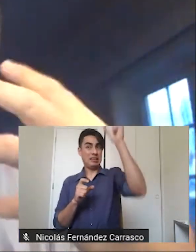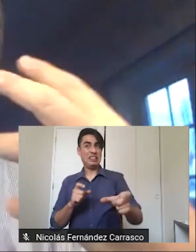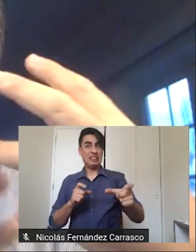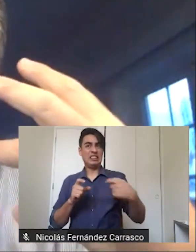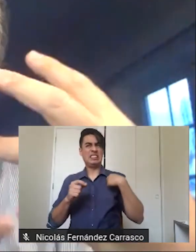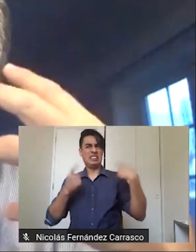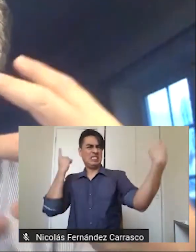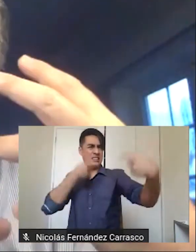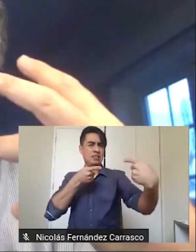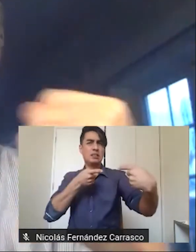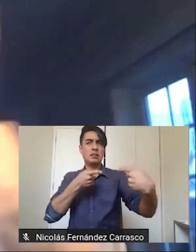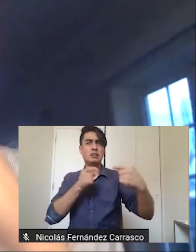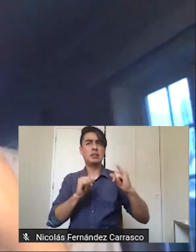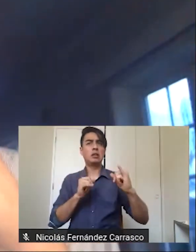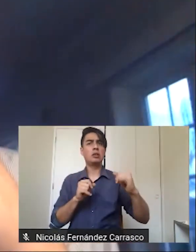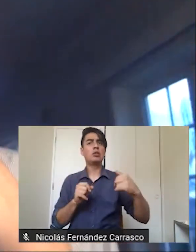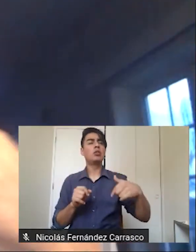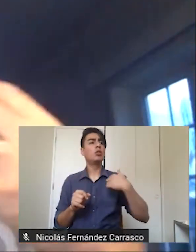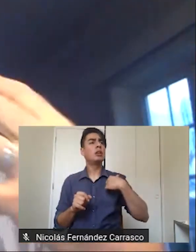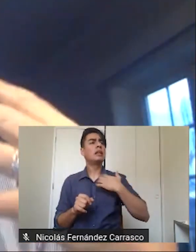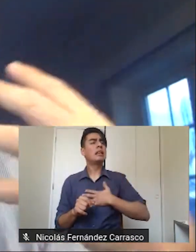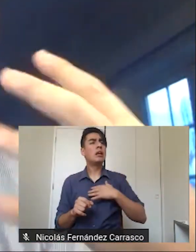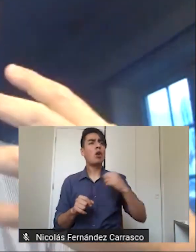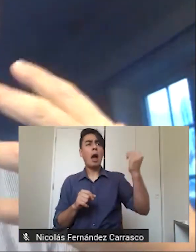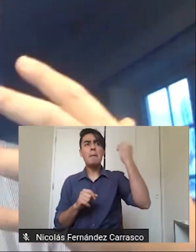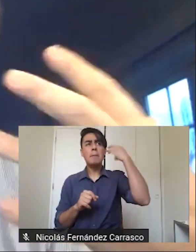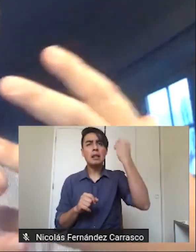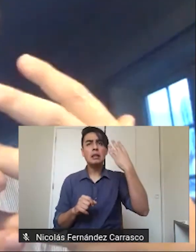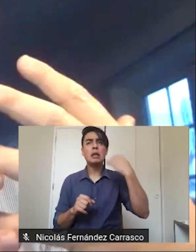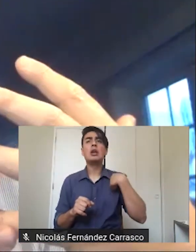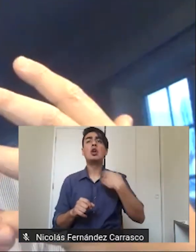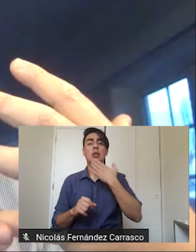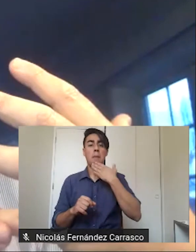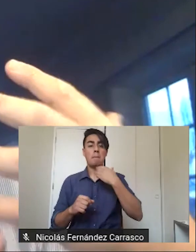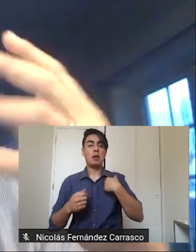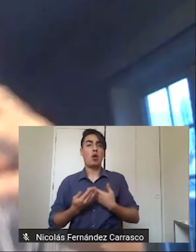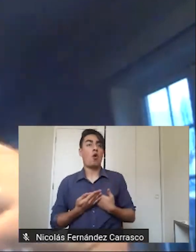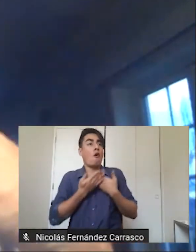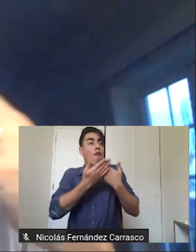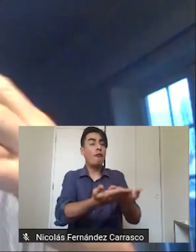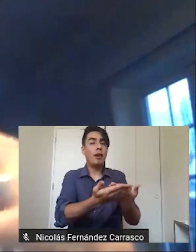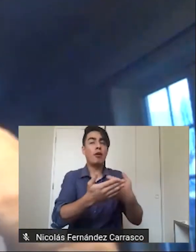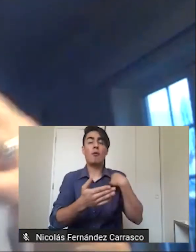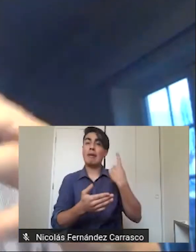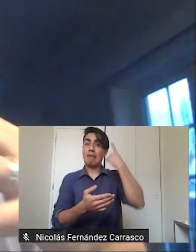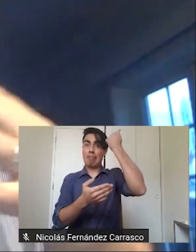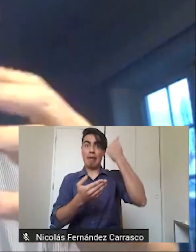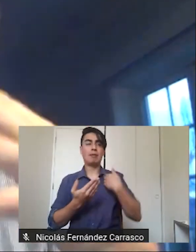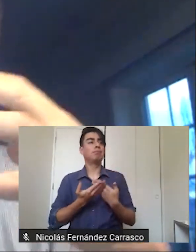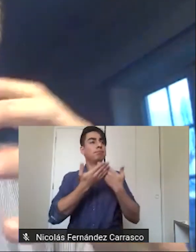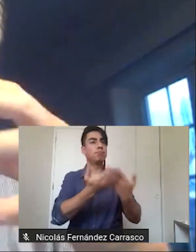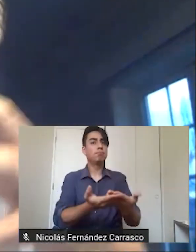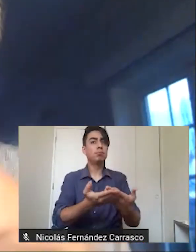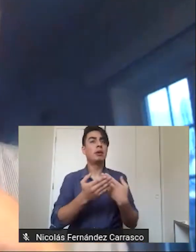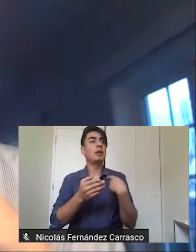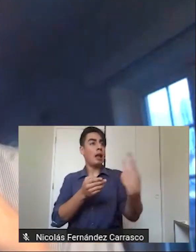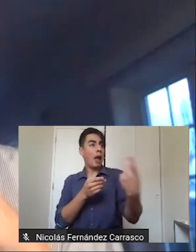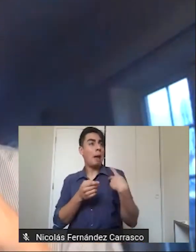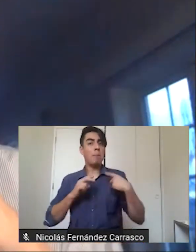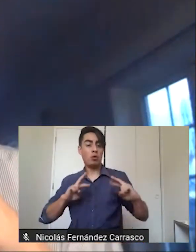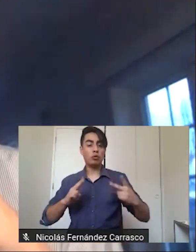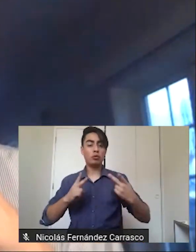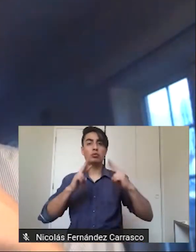a conocerte algo y tú le ofreces una idea y van construyendo algo de confianza en